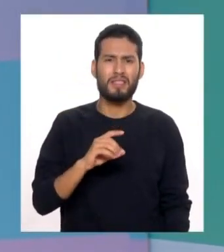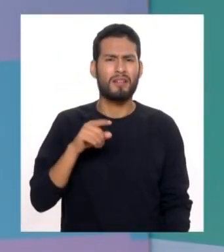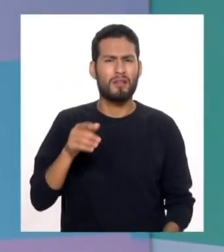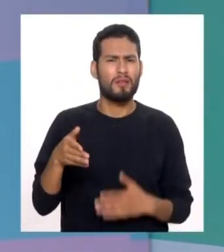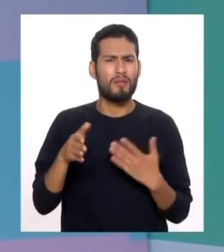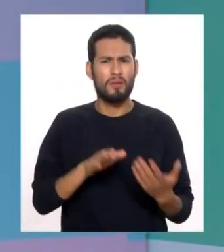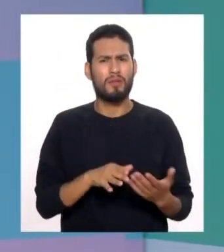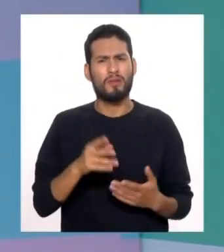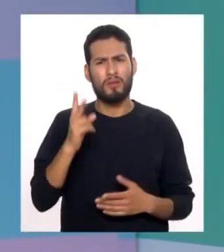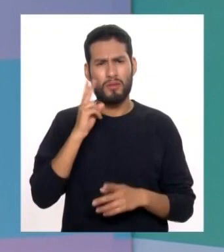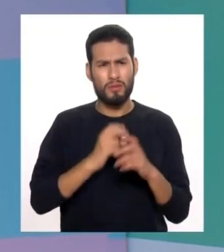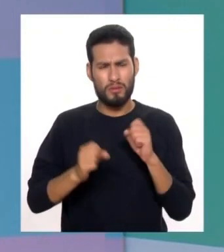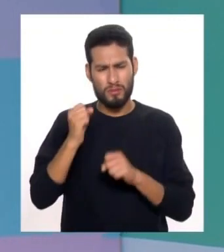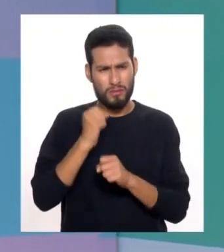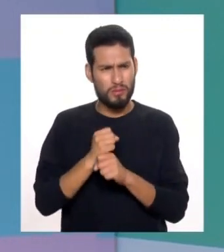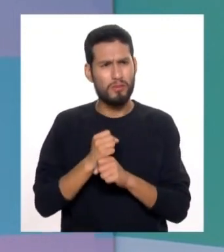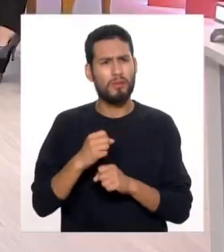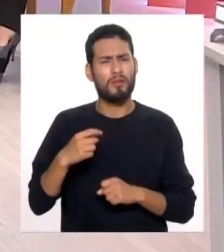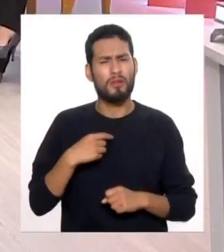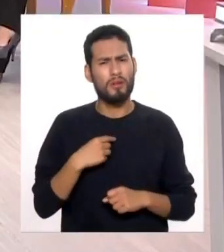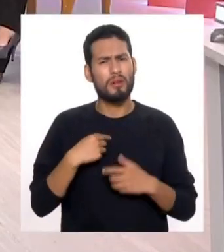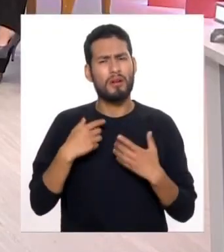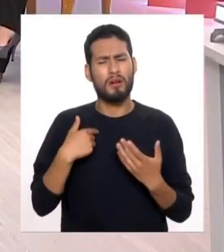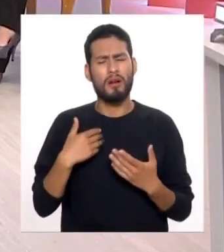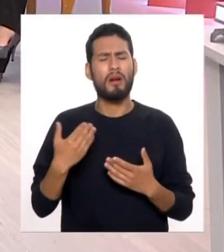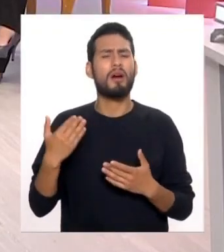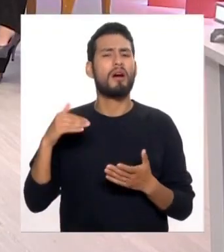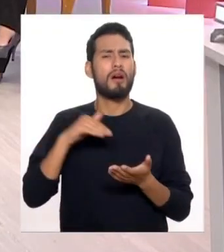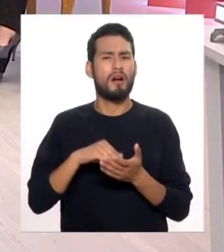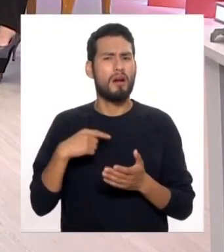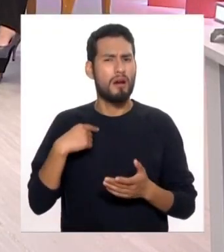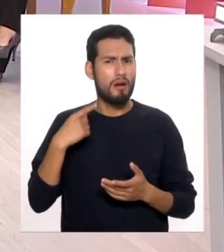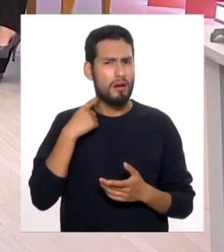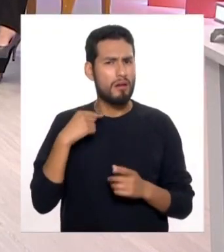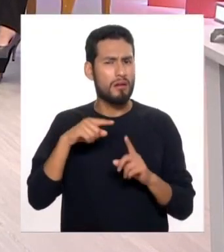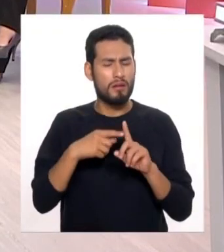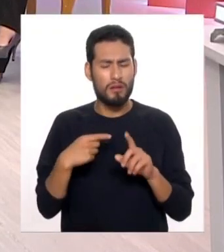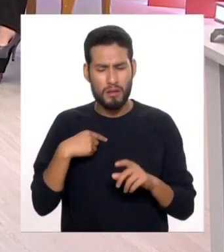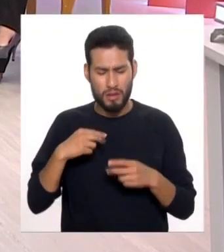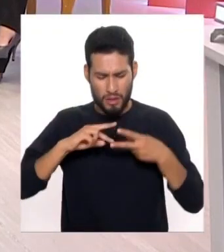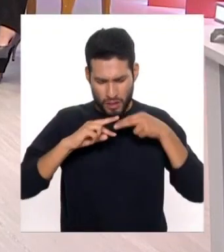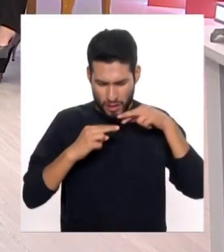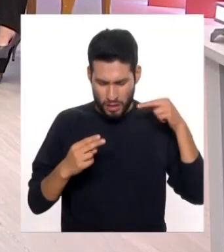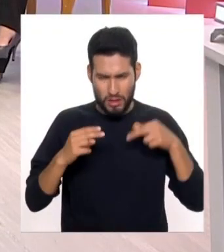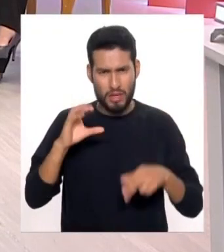Falleció hace 2 años y yo quería embarazarme nuevamente y me hice el cariotipo.